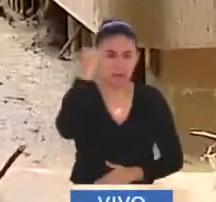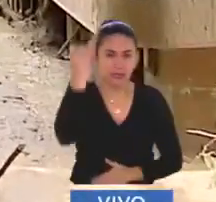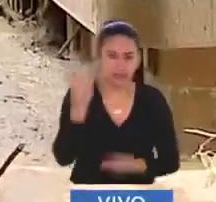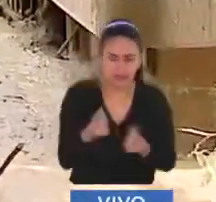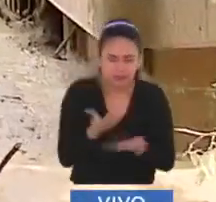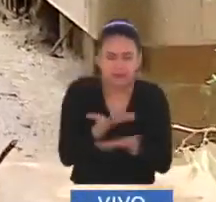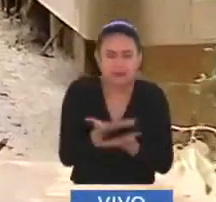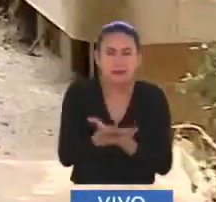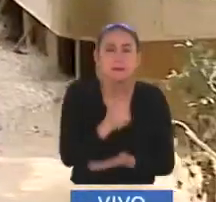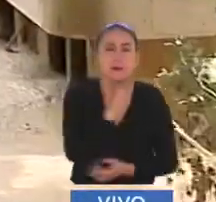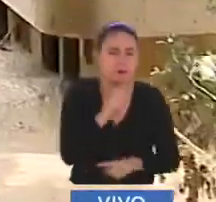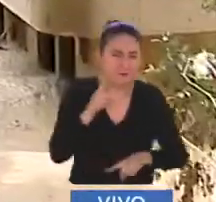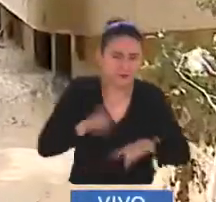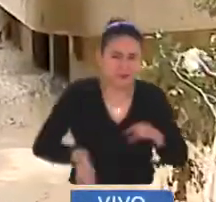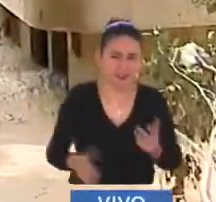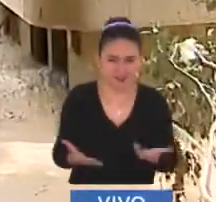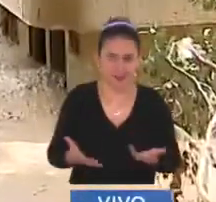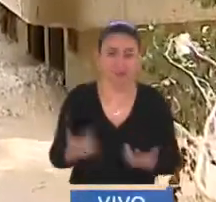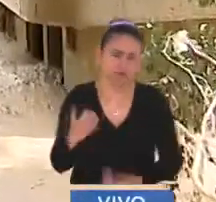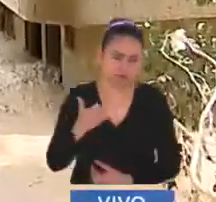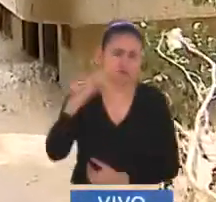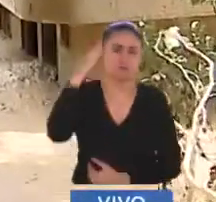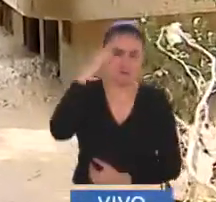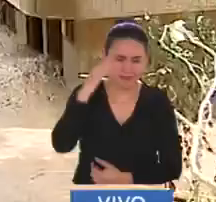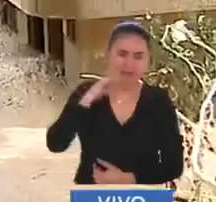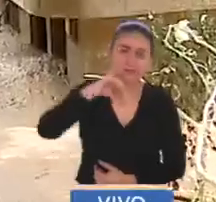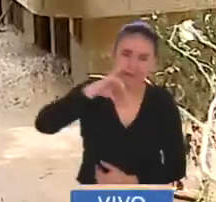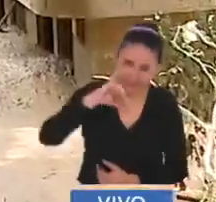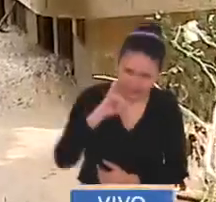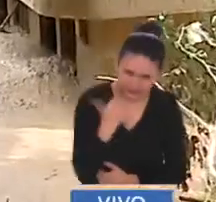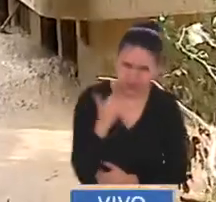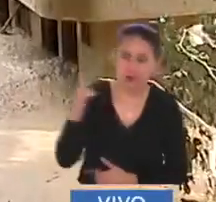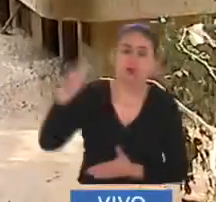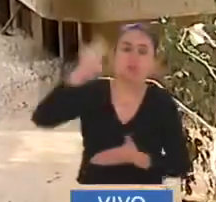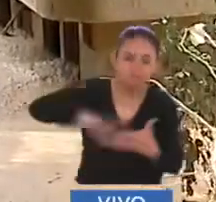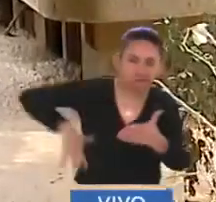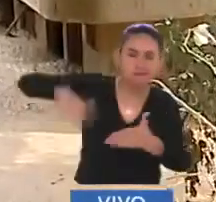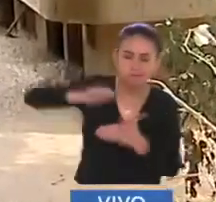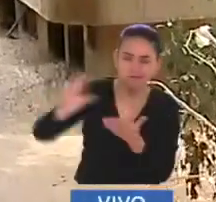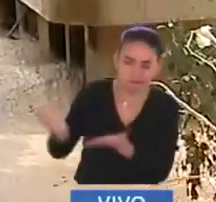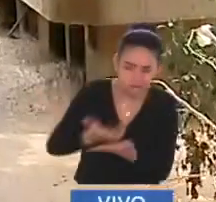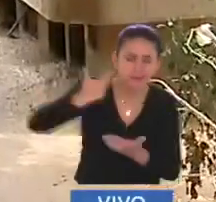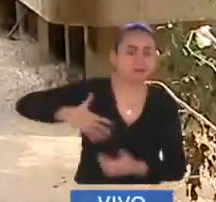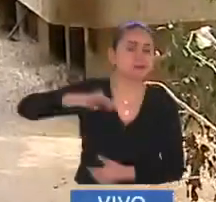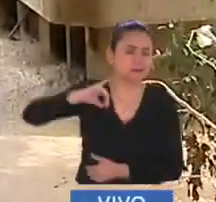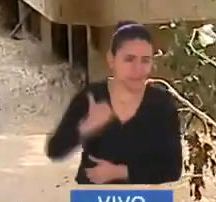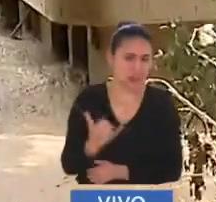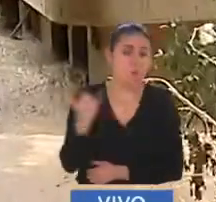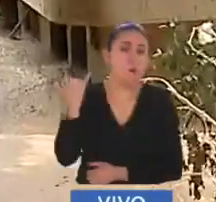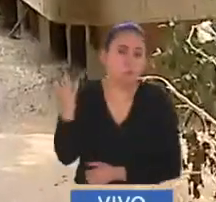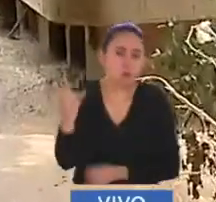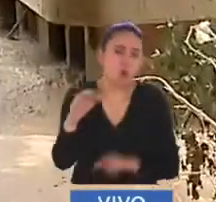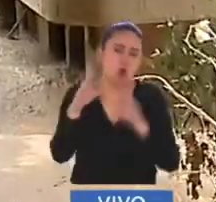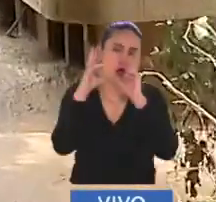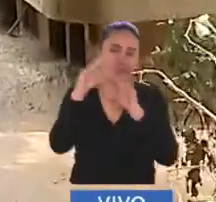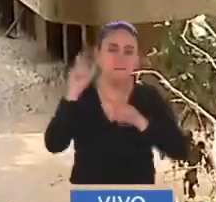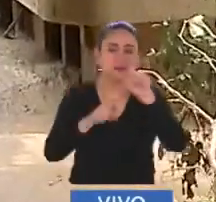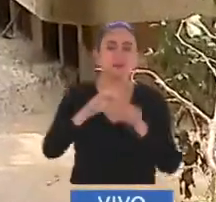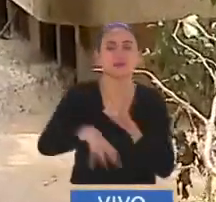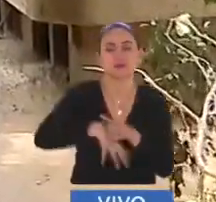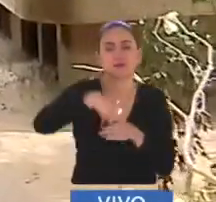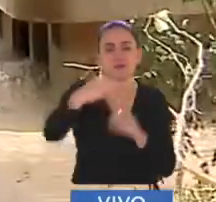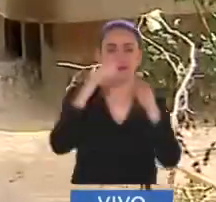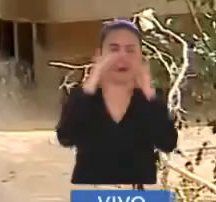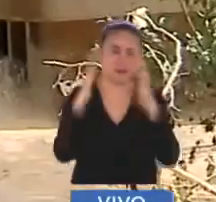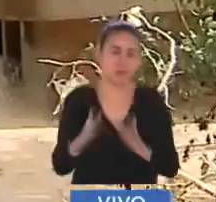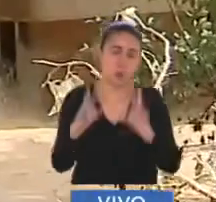viviendas. Sabemos que sí están trabajando en la zona justamente para poder remover el lodo y permitir que las personas puedan salir de